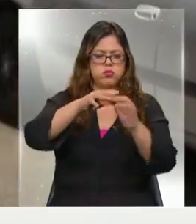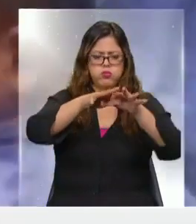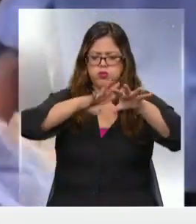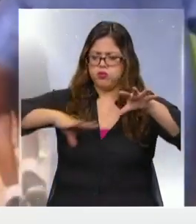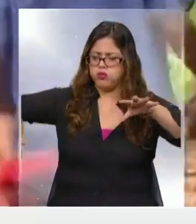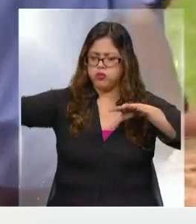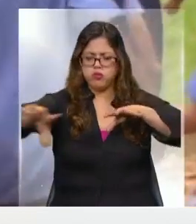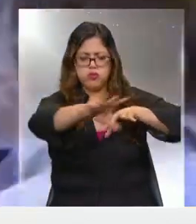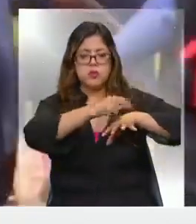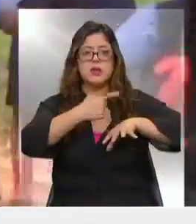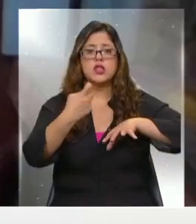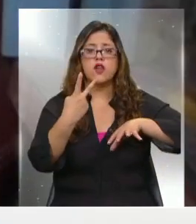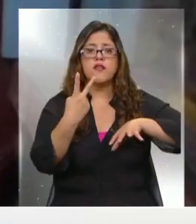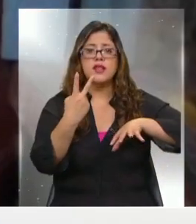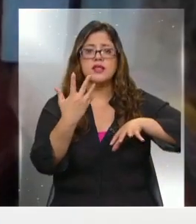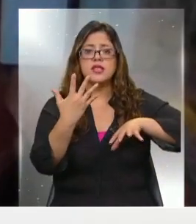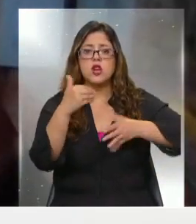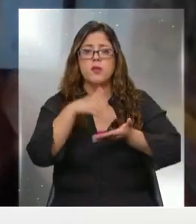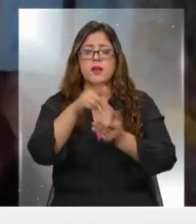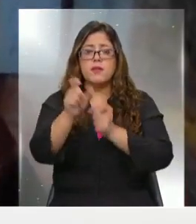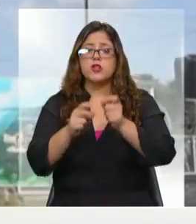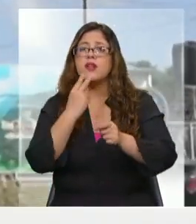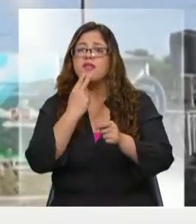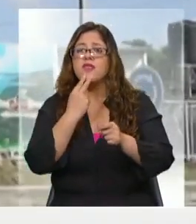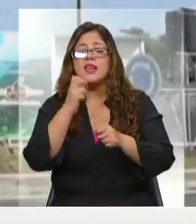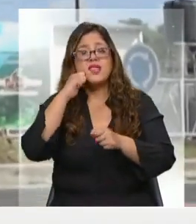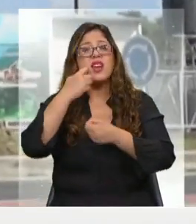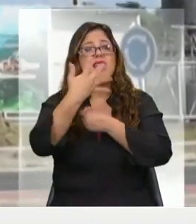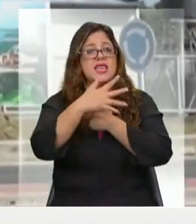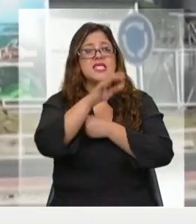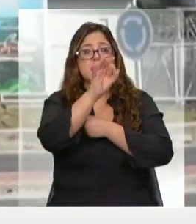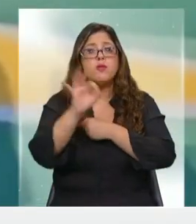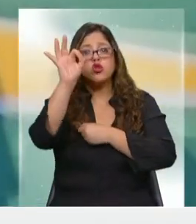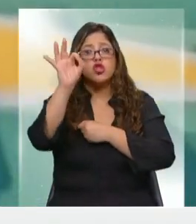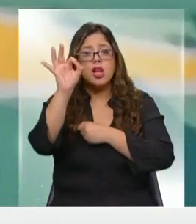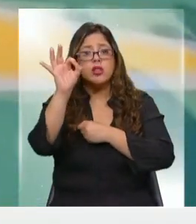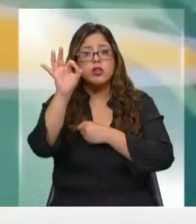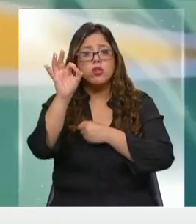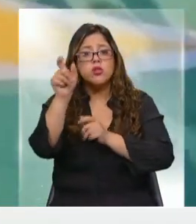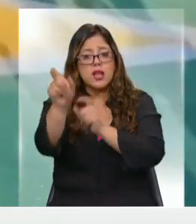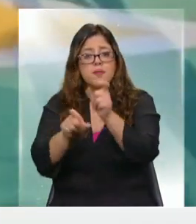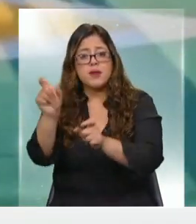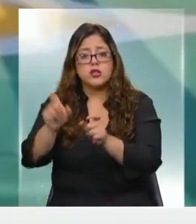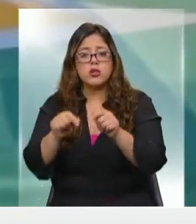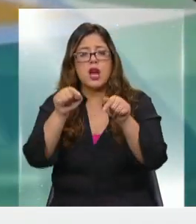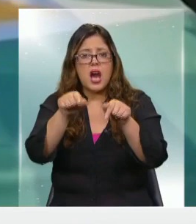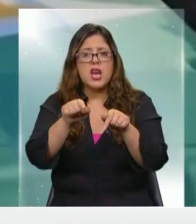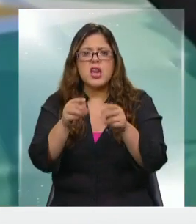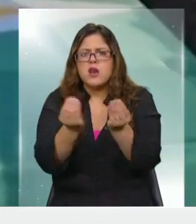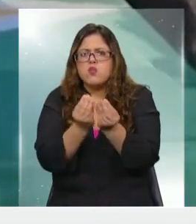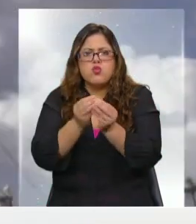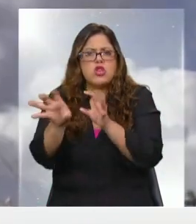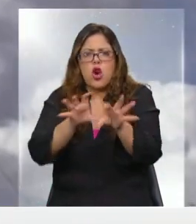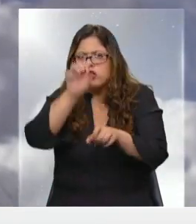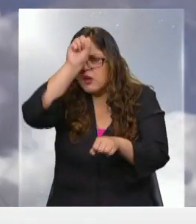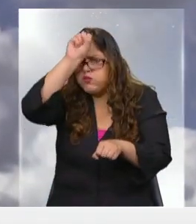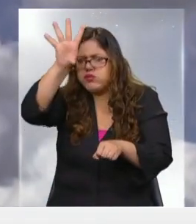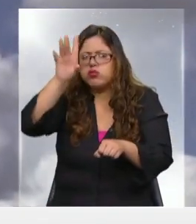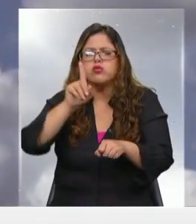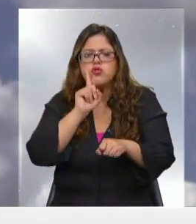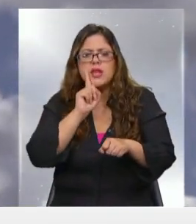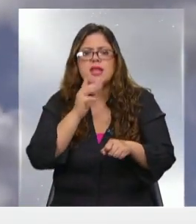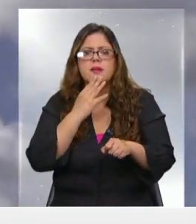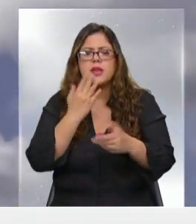125.000 personas, el 15% de su población. Es una zona rica en recursos minerales y acuíferos, y en 2015 se